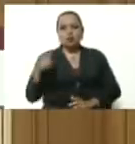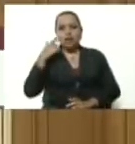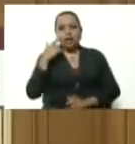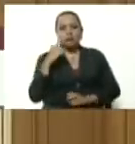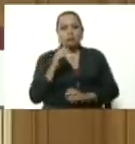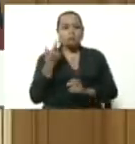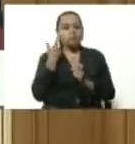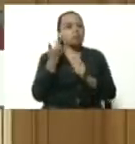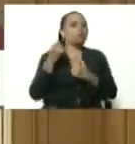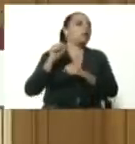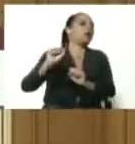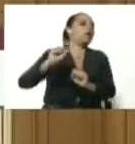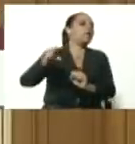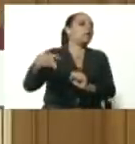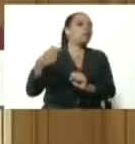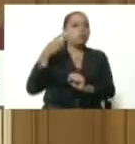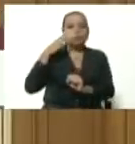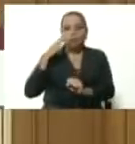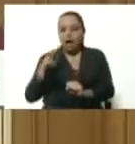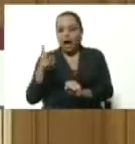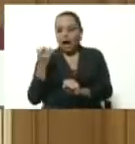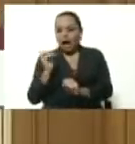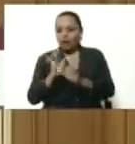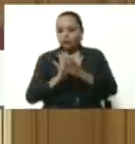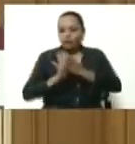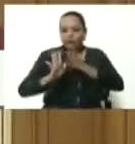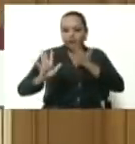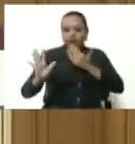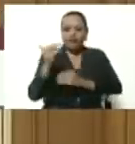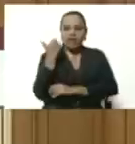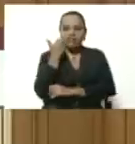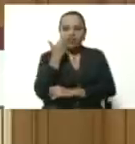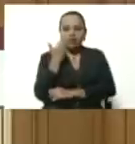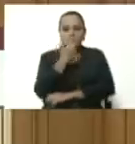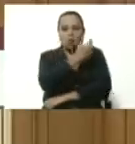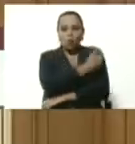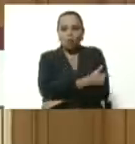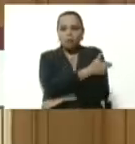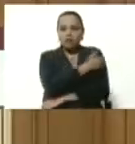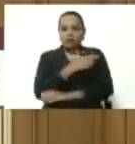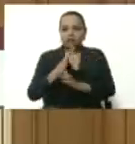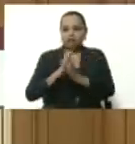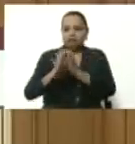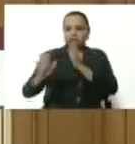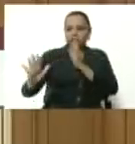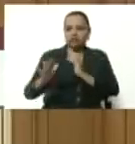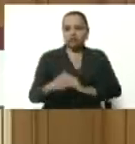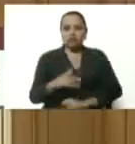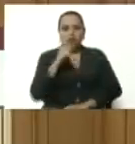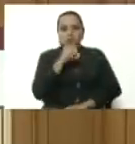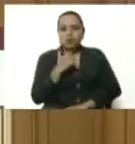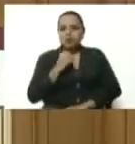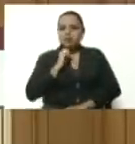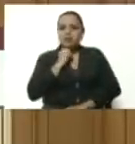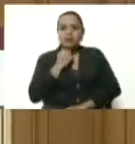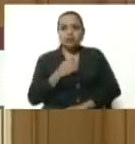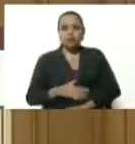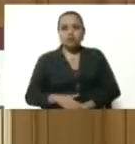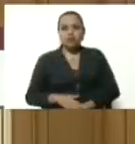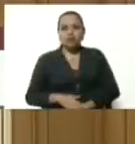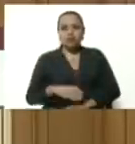ya tenía una fila de enfermos en la puerta de los hospitales. Y para nadie es un secreto hoy, aunque ya los medios de